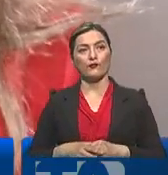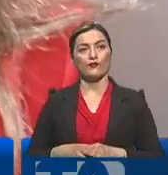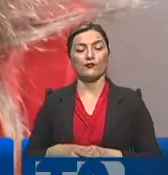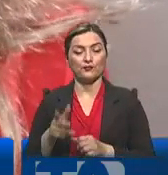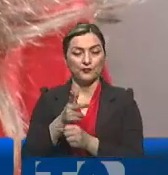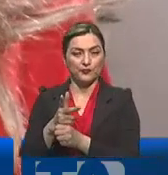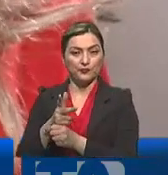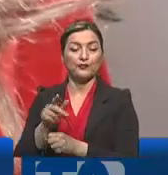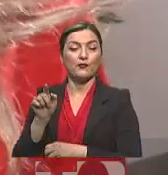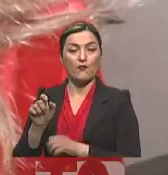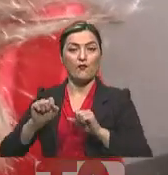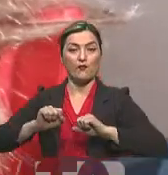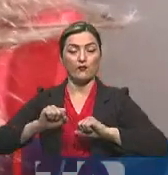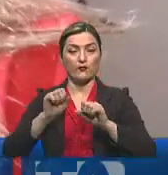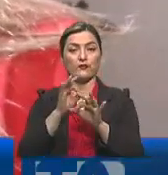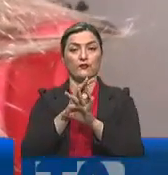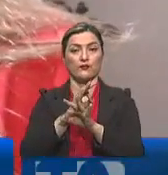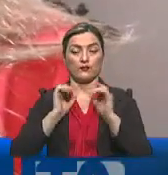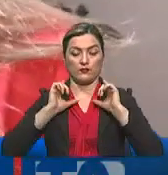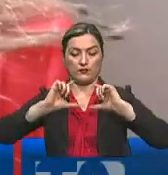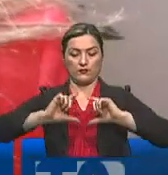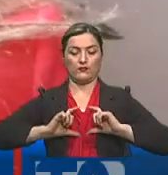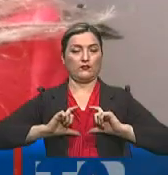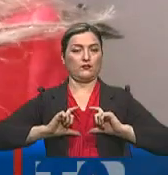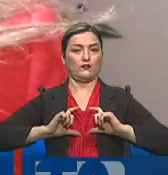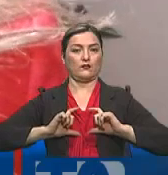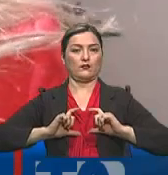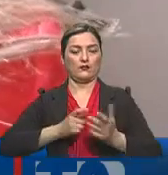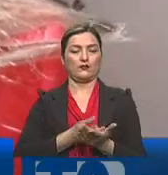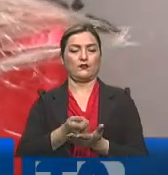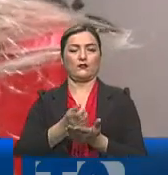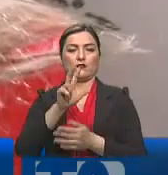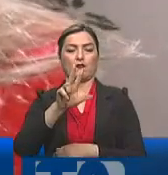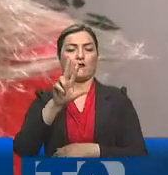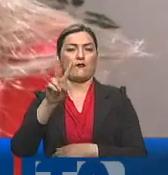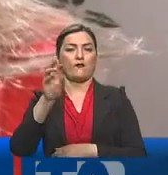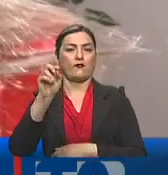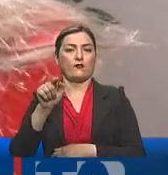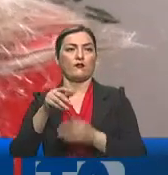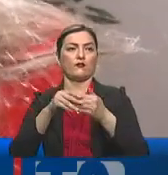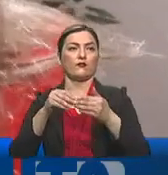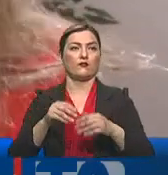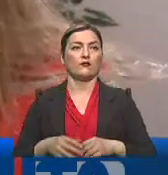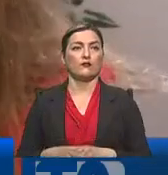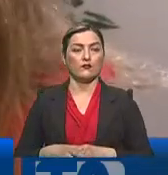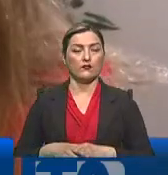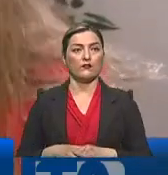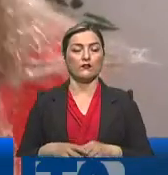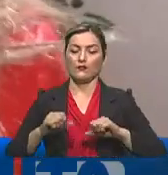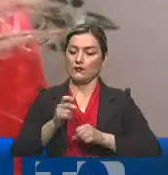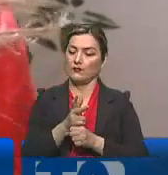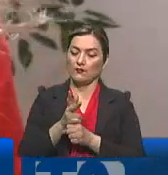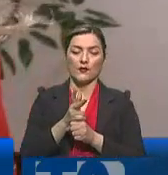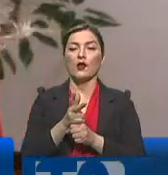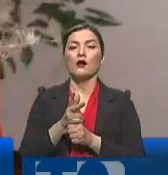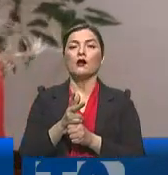cámaras sean se puedan poner en los trajes de los agentes, se ha gastado alrededor de $320 mil y que para que puedan grabar